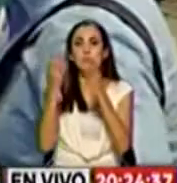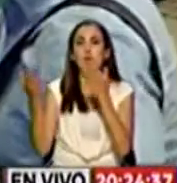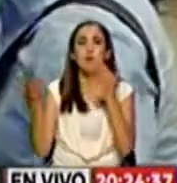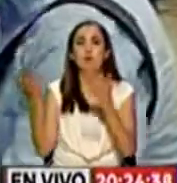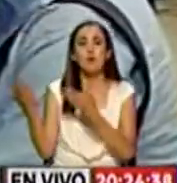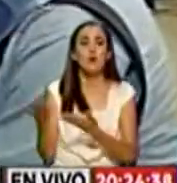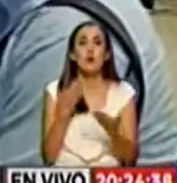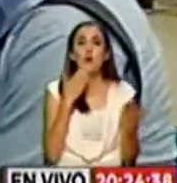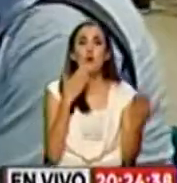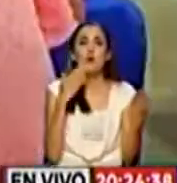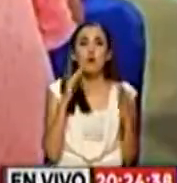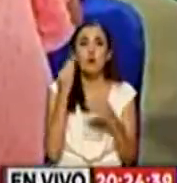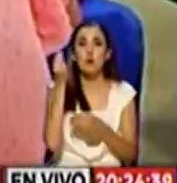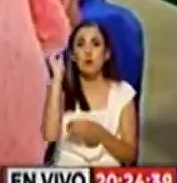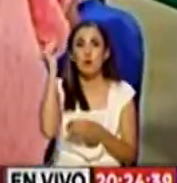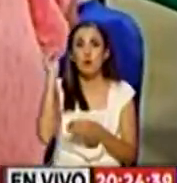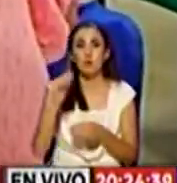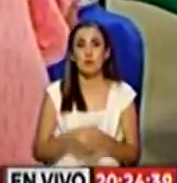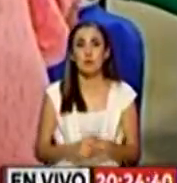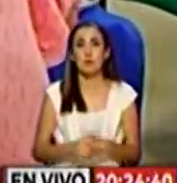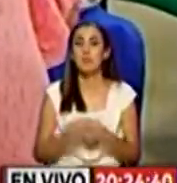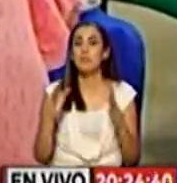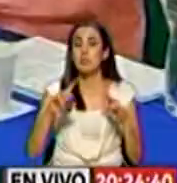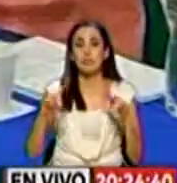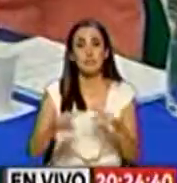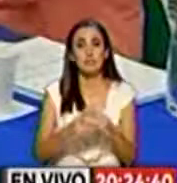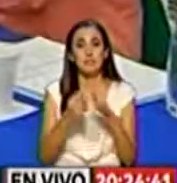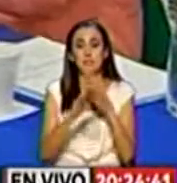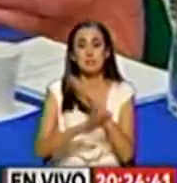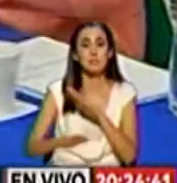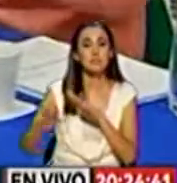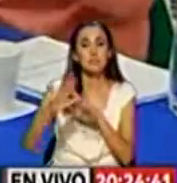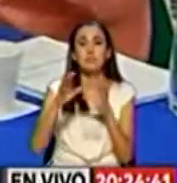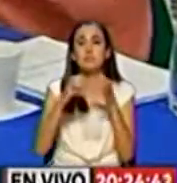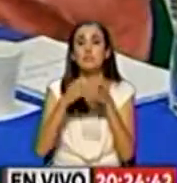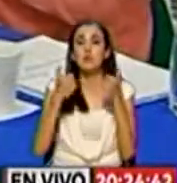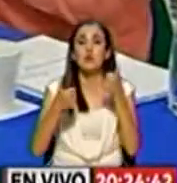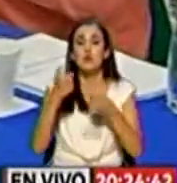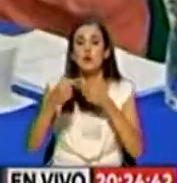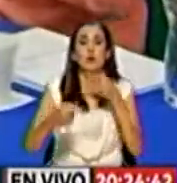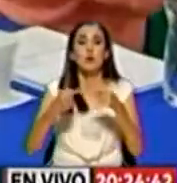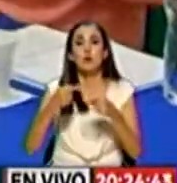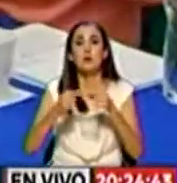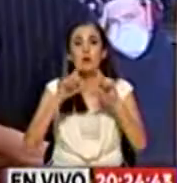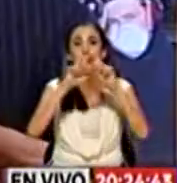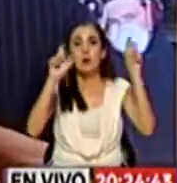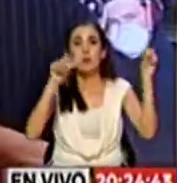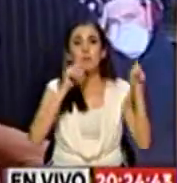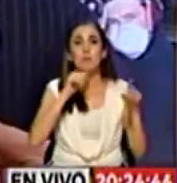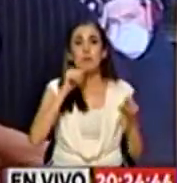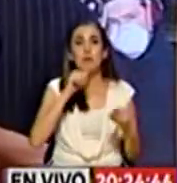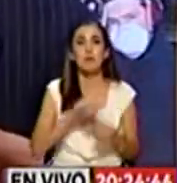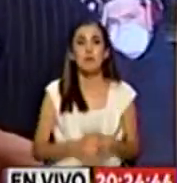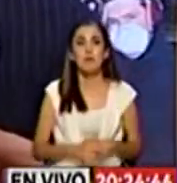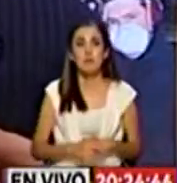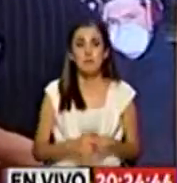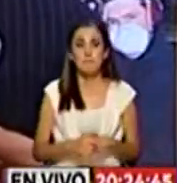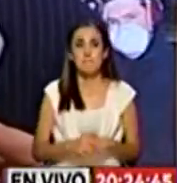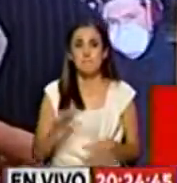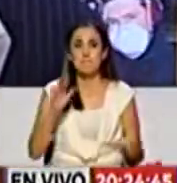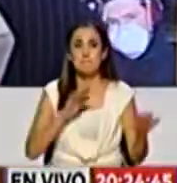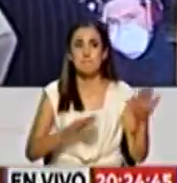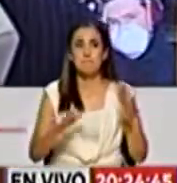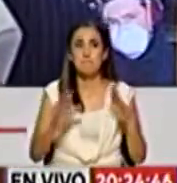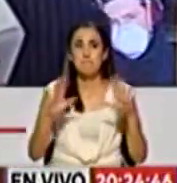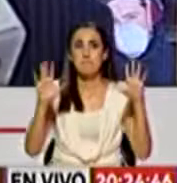Empleo Joven y Mi Primer Empleo, de allí que ofrecen incentivos para el sector privado. Pasantes en las empresas, pero si